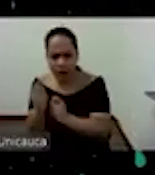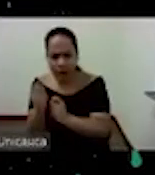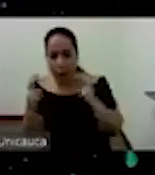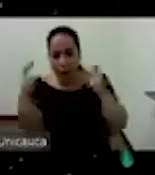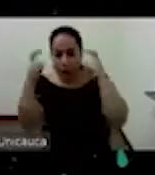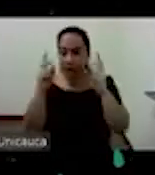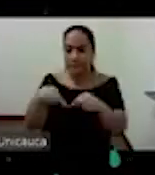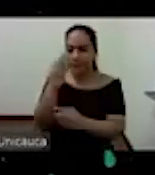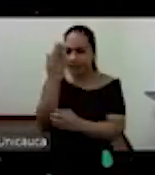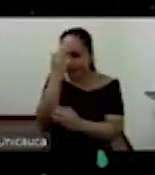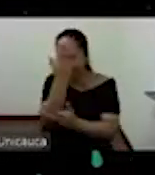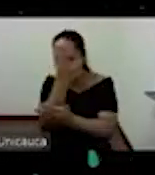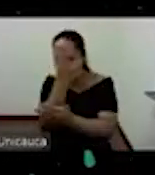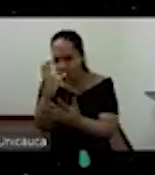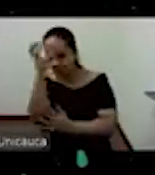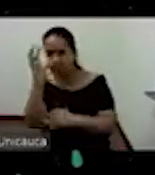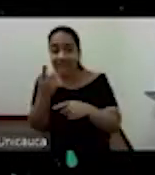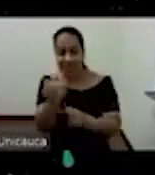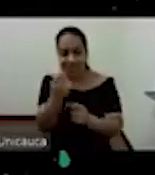los saberes que no son reconocidos.